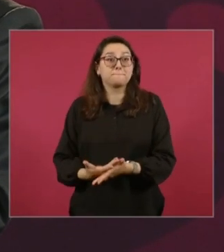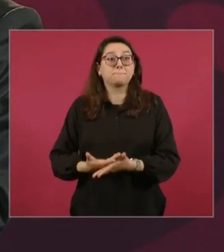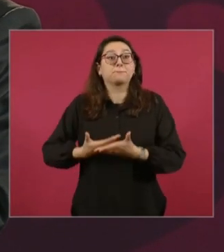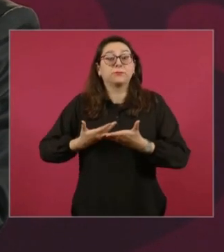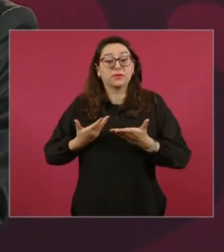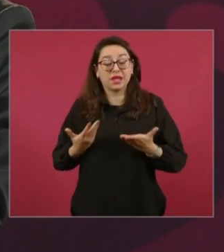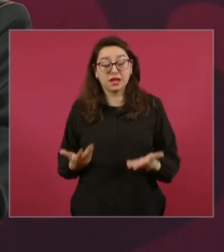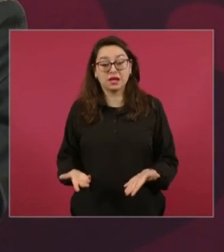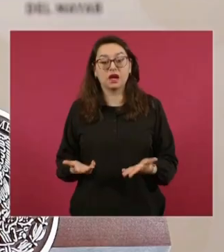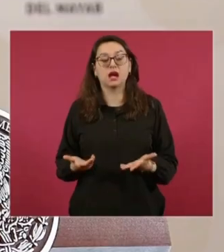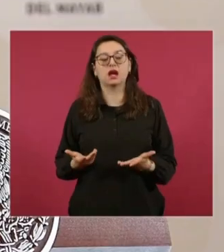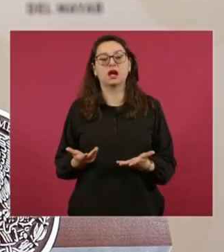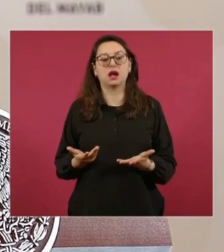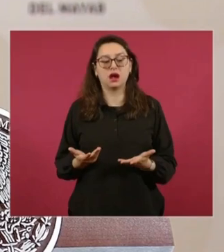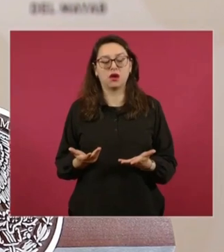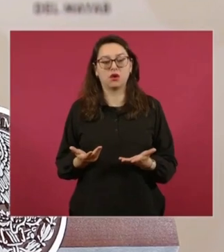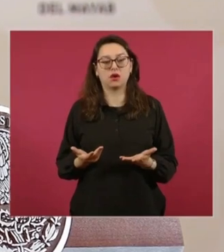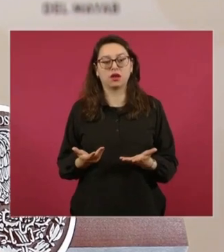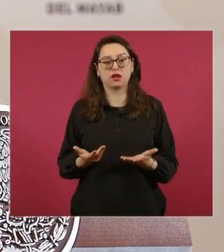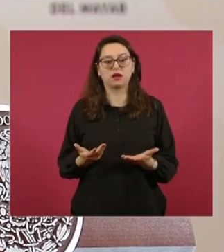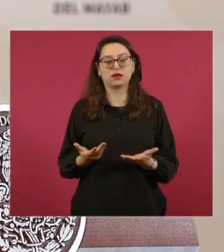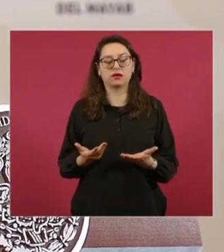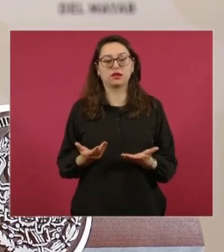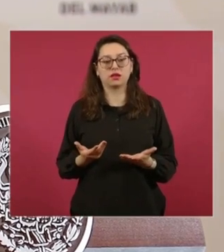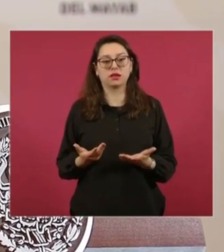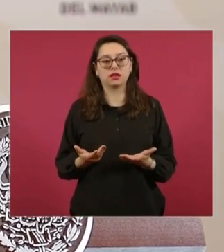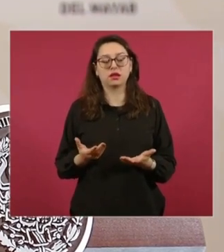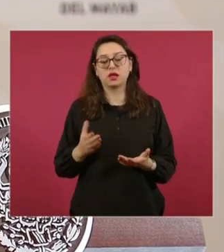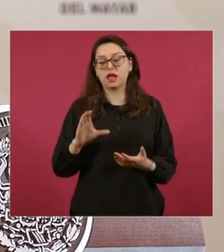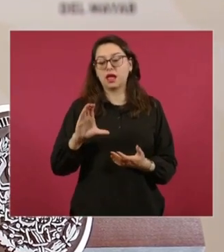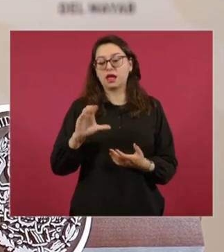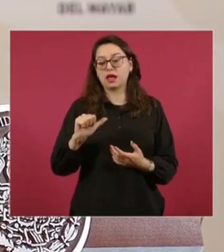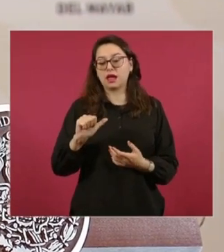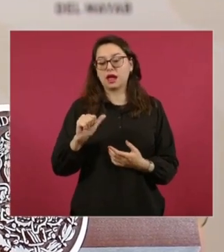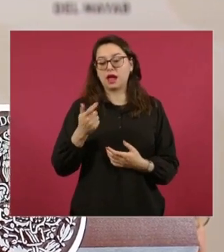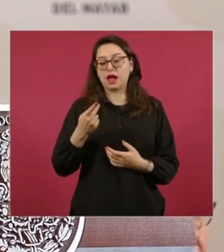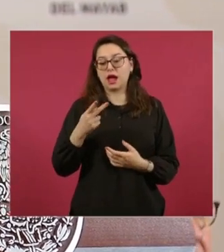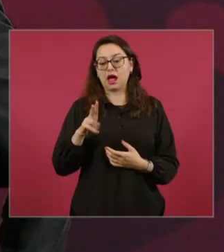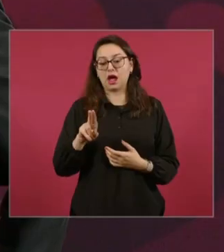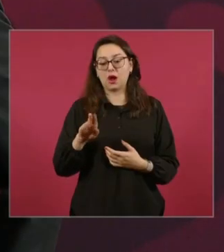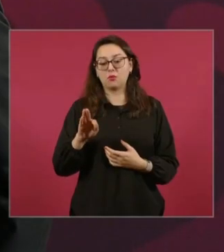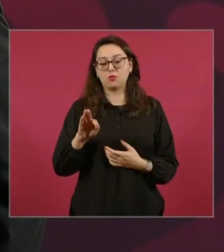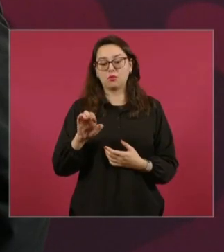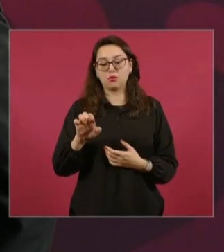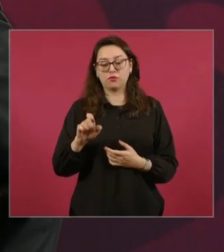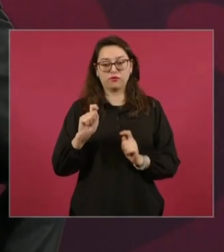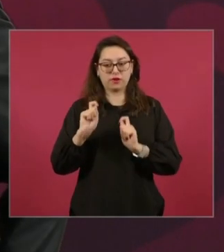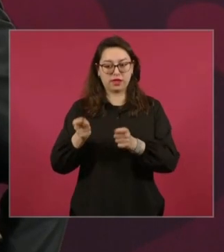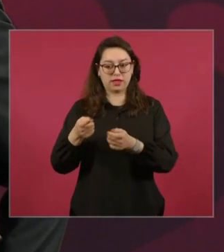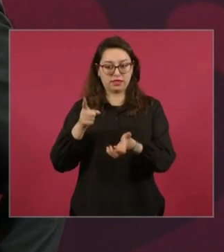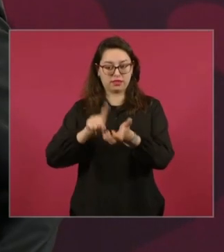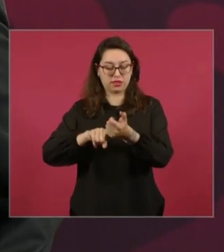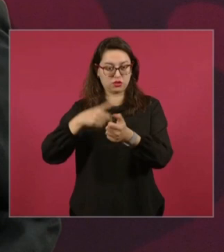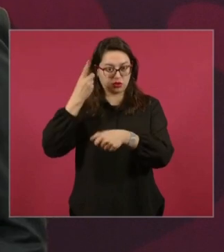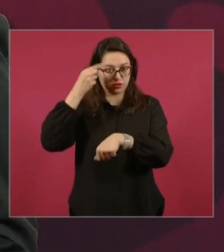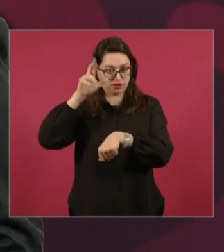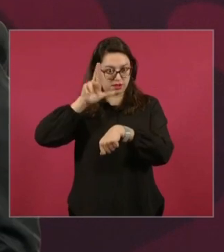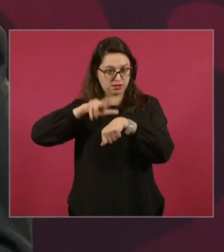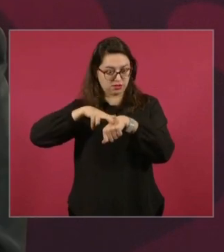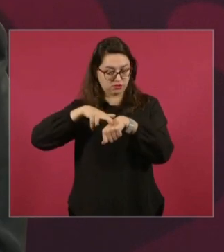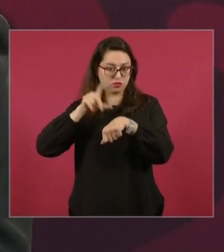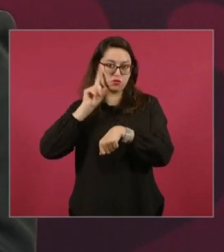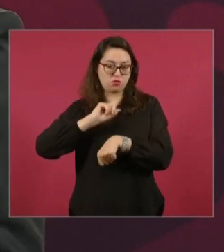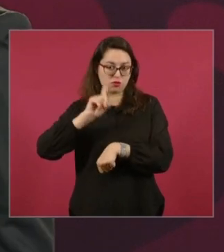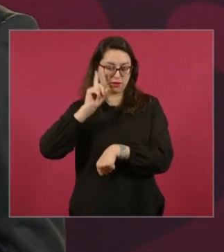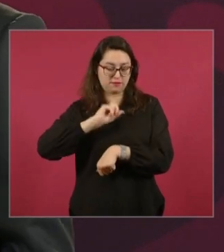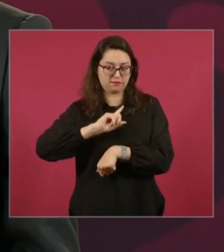la administración de Capufe está en muy buenas manos. Una